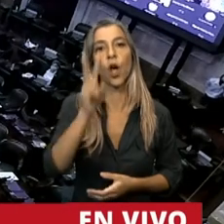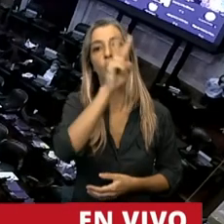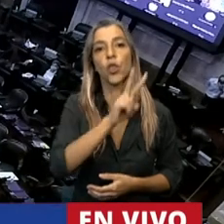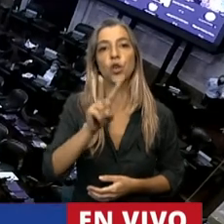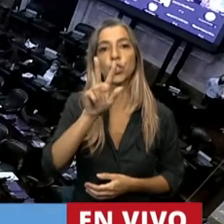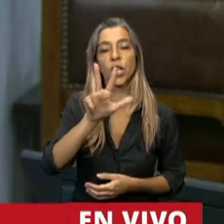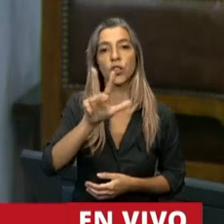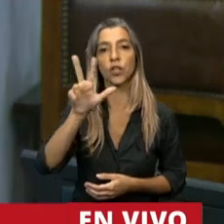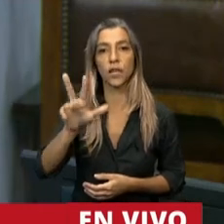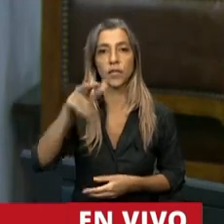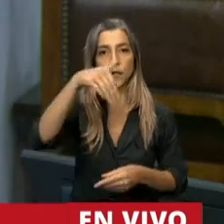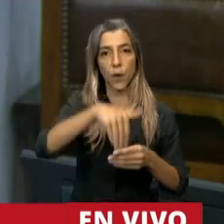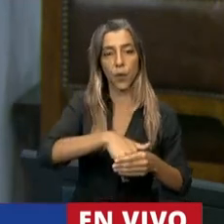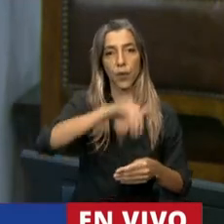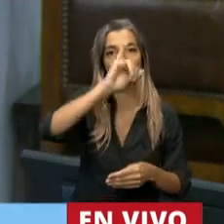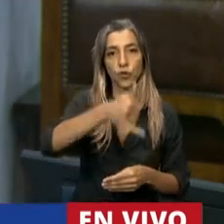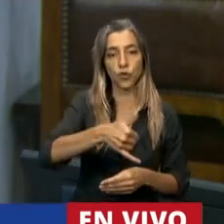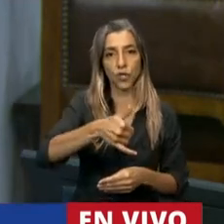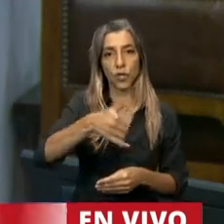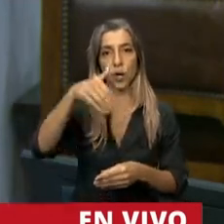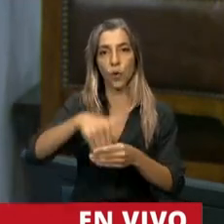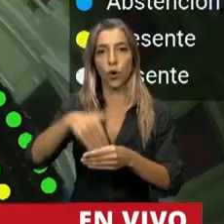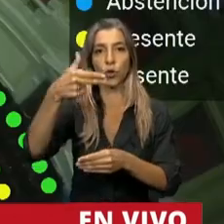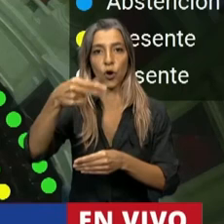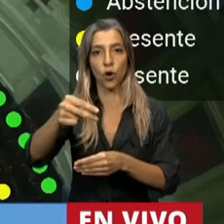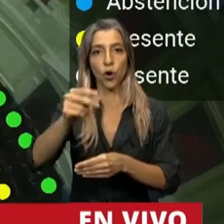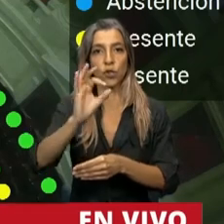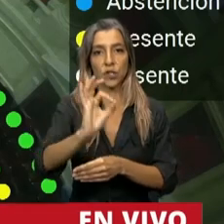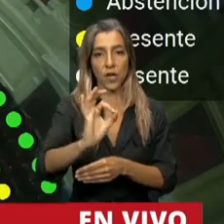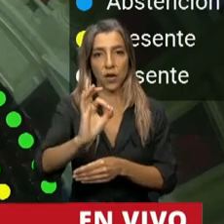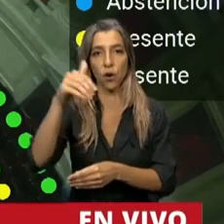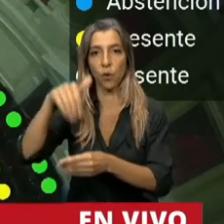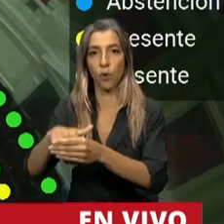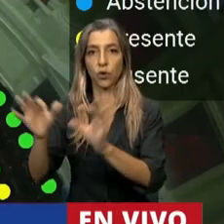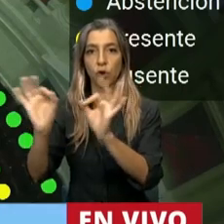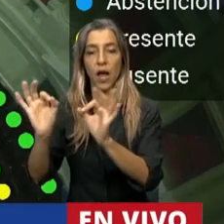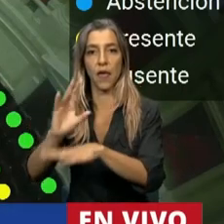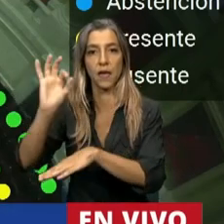233 afirmativos 0 negativos 0 abstenciones